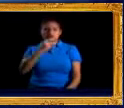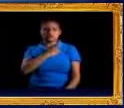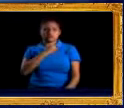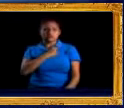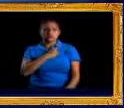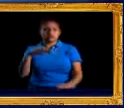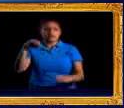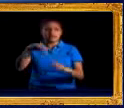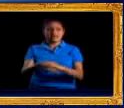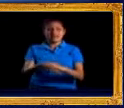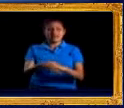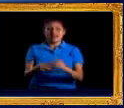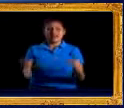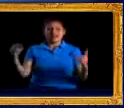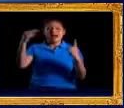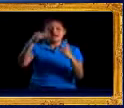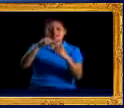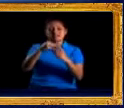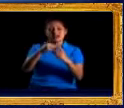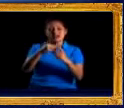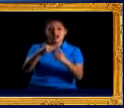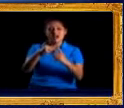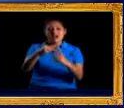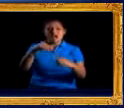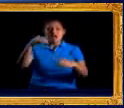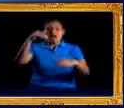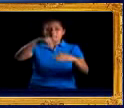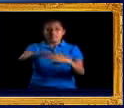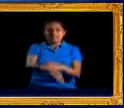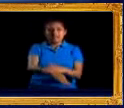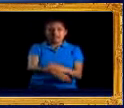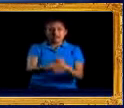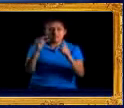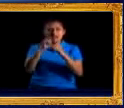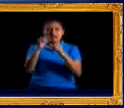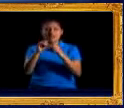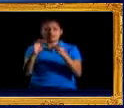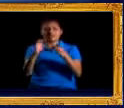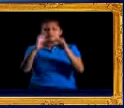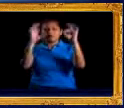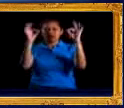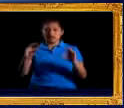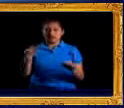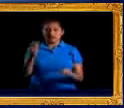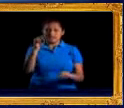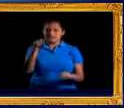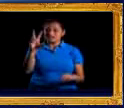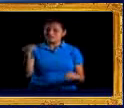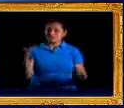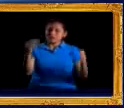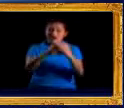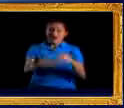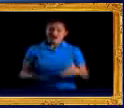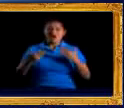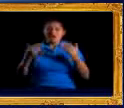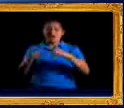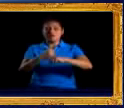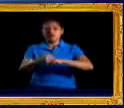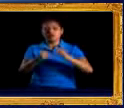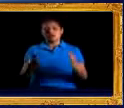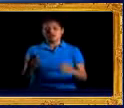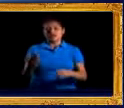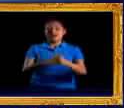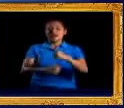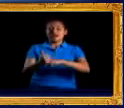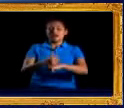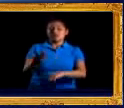palabra, de modo que esta no llega a dar fruto. El año pasado el apóstol Sergio